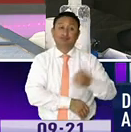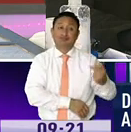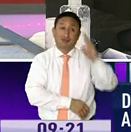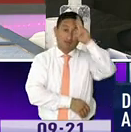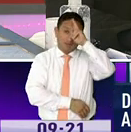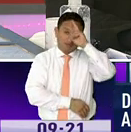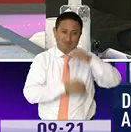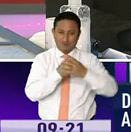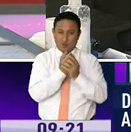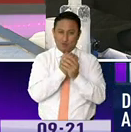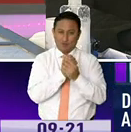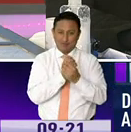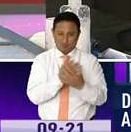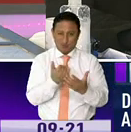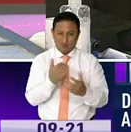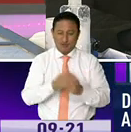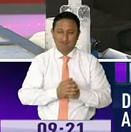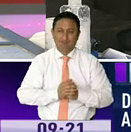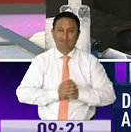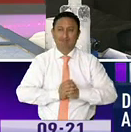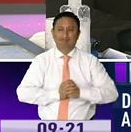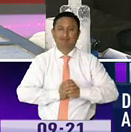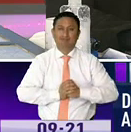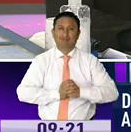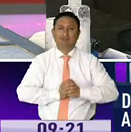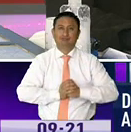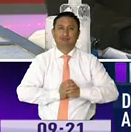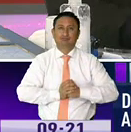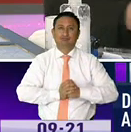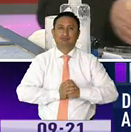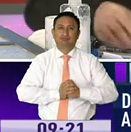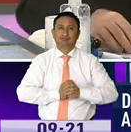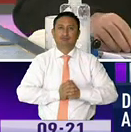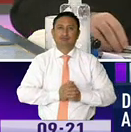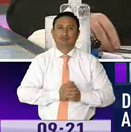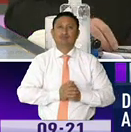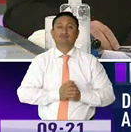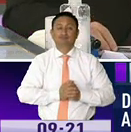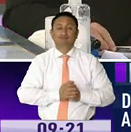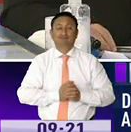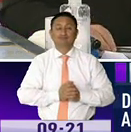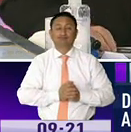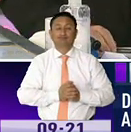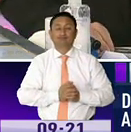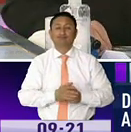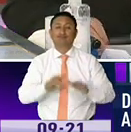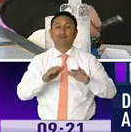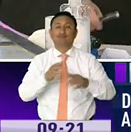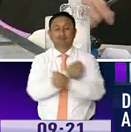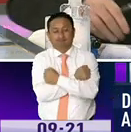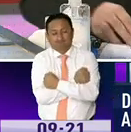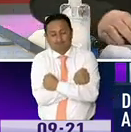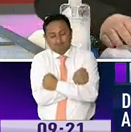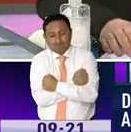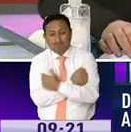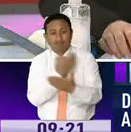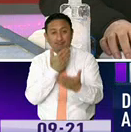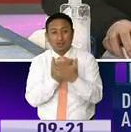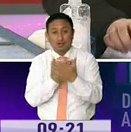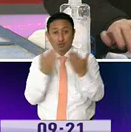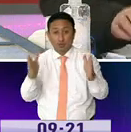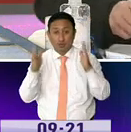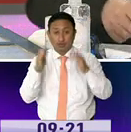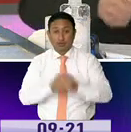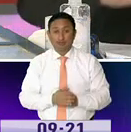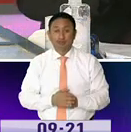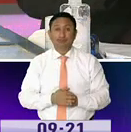aprovechando de esta situación para especular e incrementar los precios. Secretario Díaz, un abrazo grande, gracias por el trabajo también